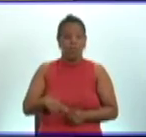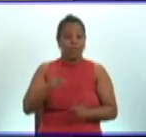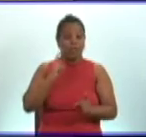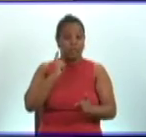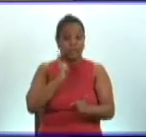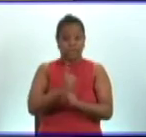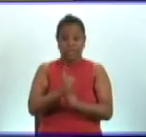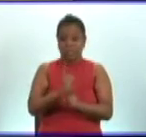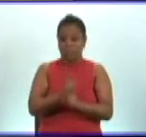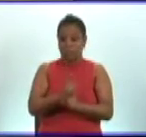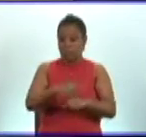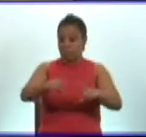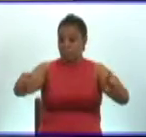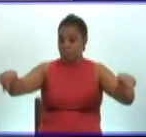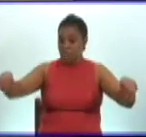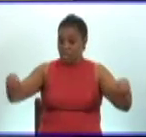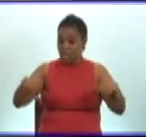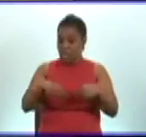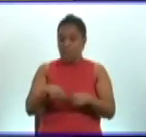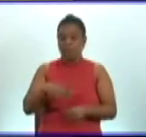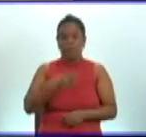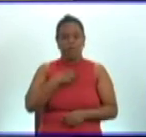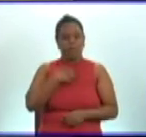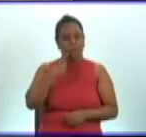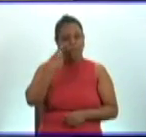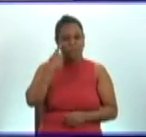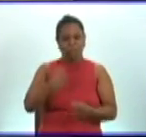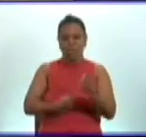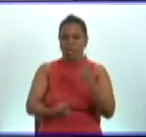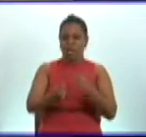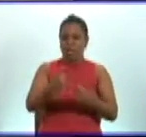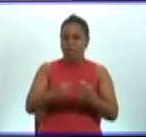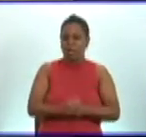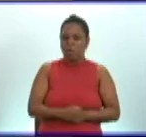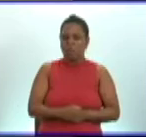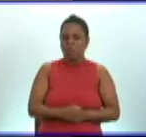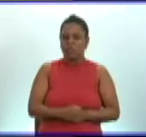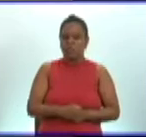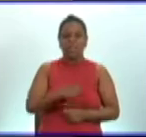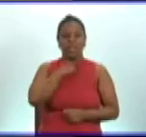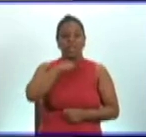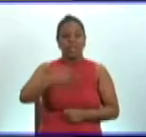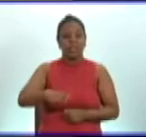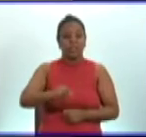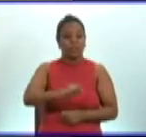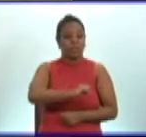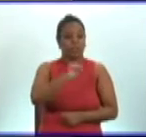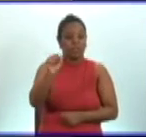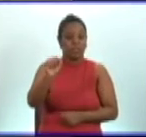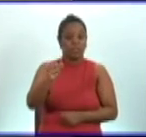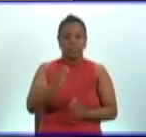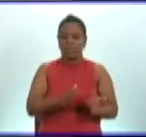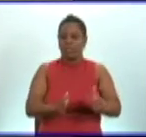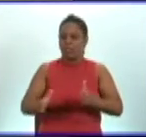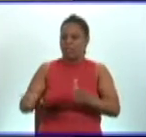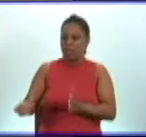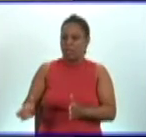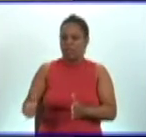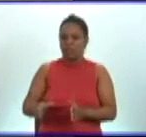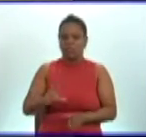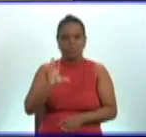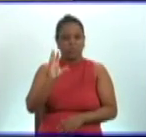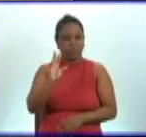estudiar algunas acciones importantes del Ejército Libertador que se enmarca también en el periodo que vamos a estar conversando en nuestro encuentro. Por